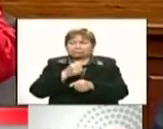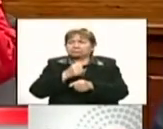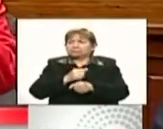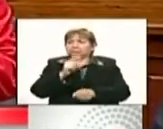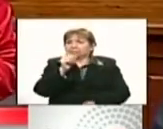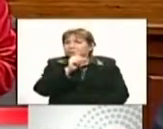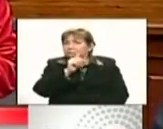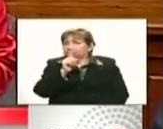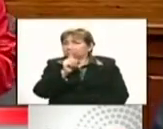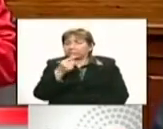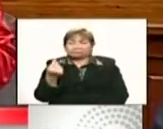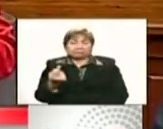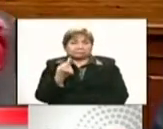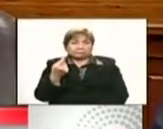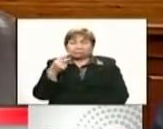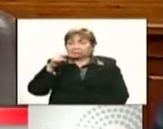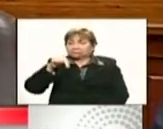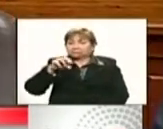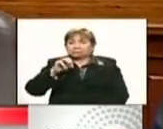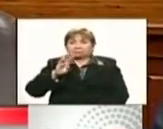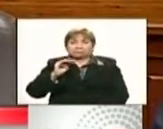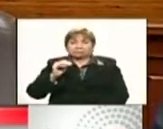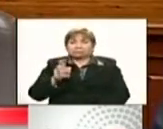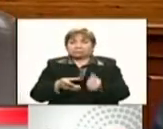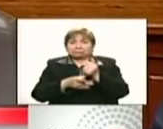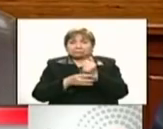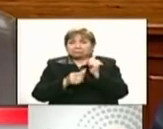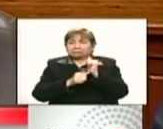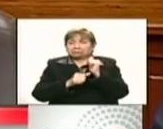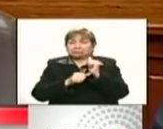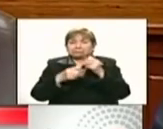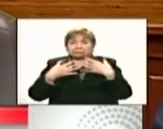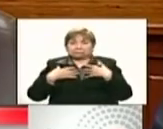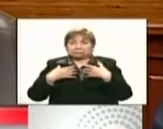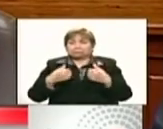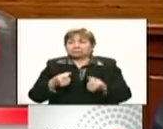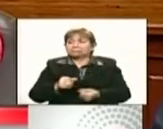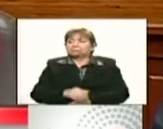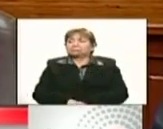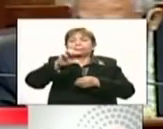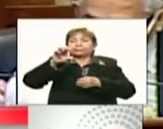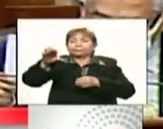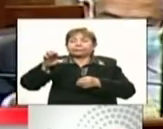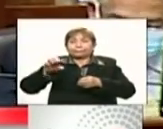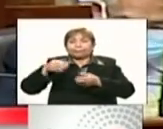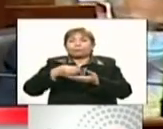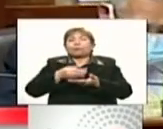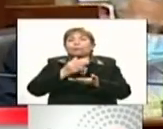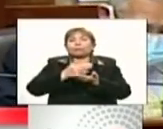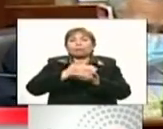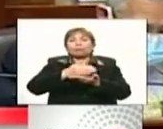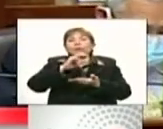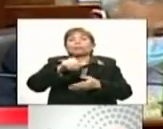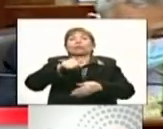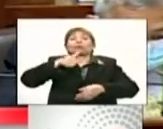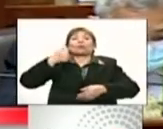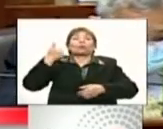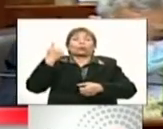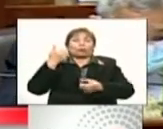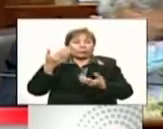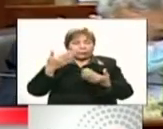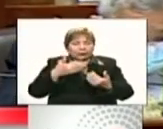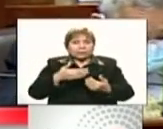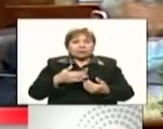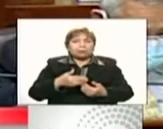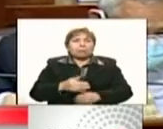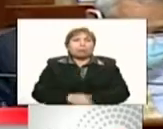Bueno, sí es, pero esto es solamente para la iniciativa de reforma, porque esto es para que se pueda